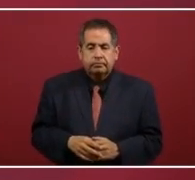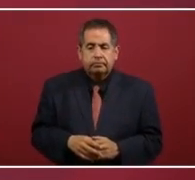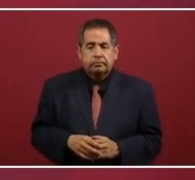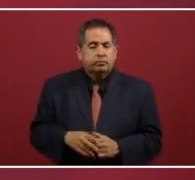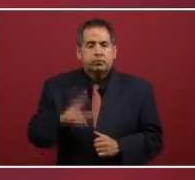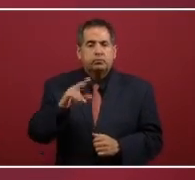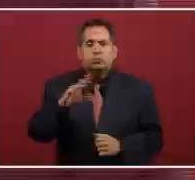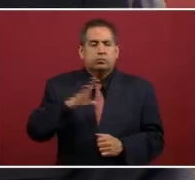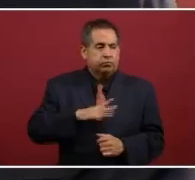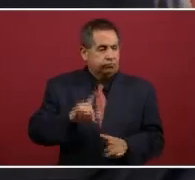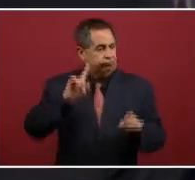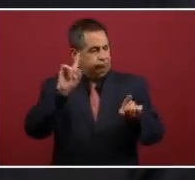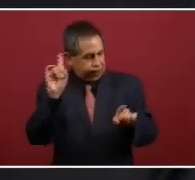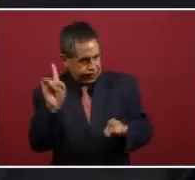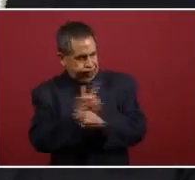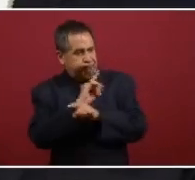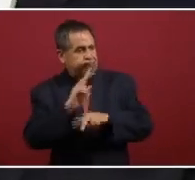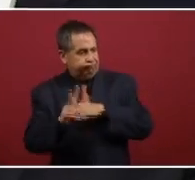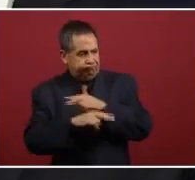persecución